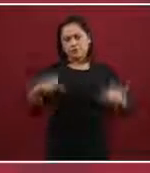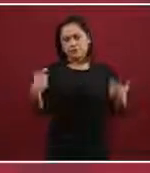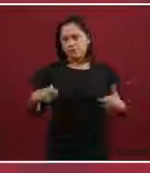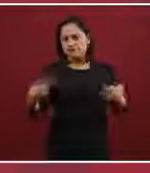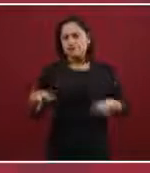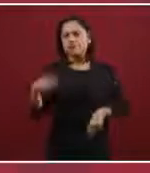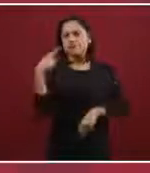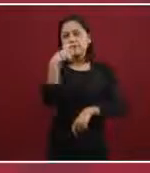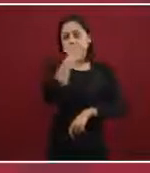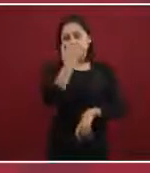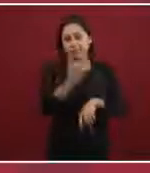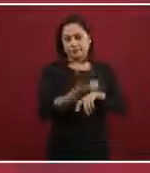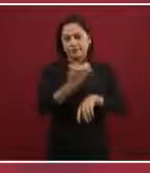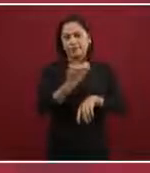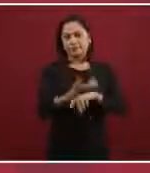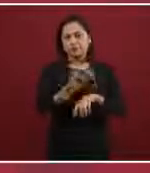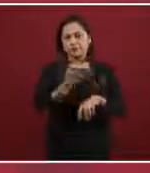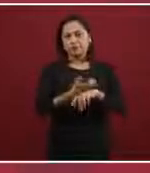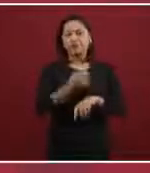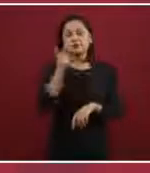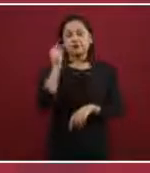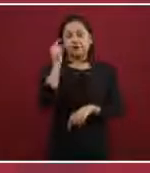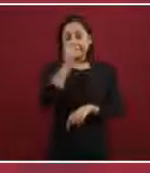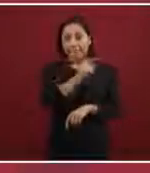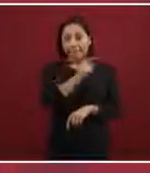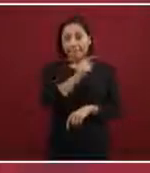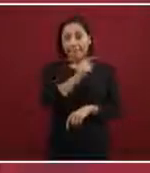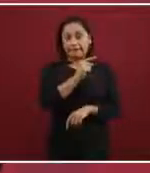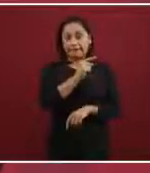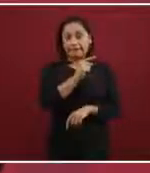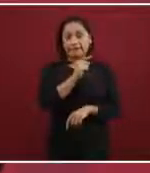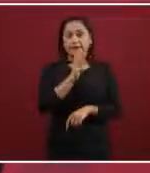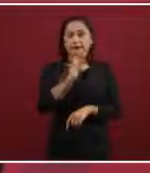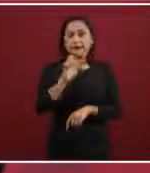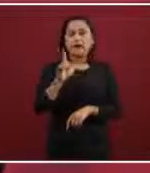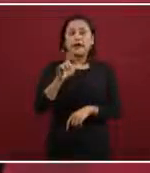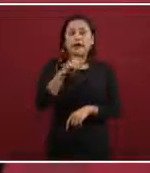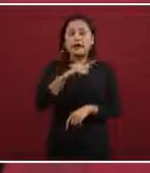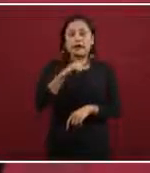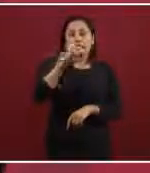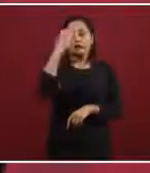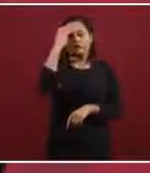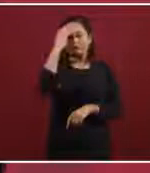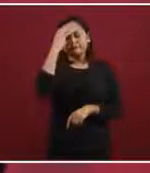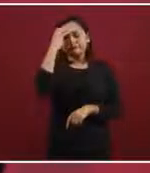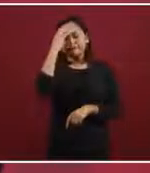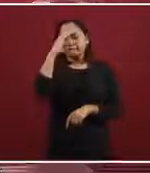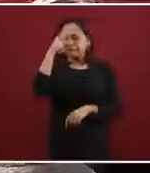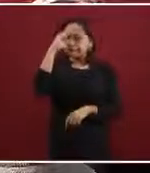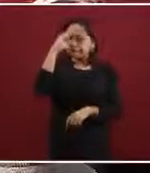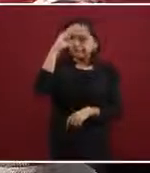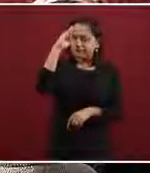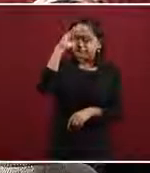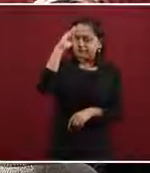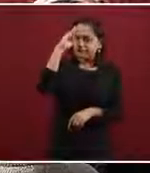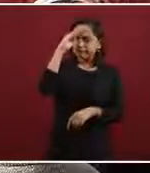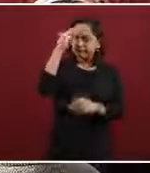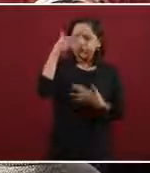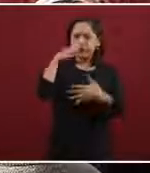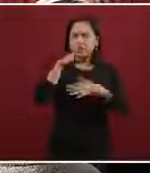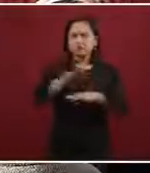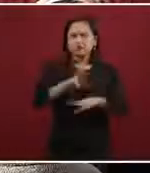reflexión sobre el daño qué causa